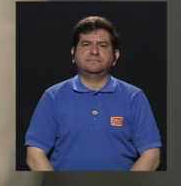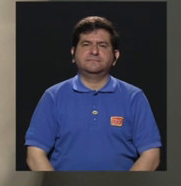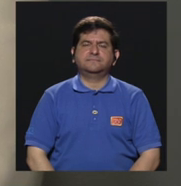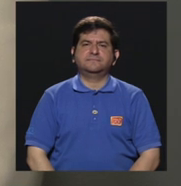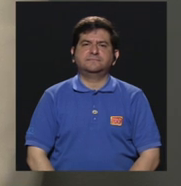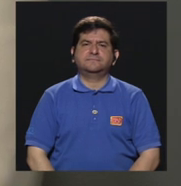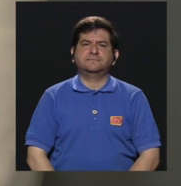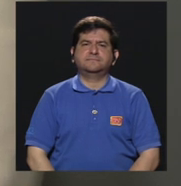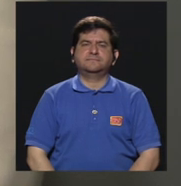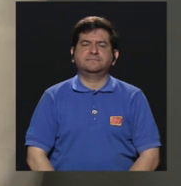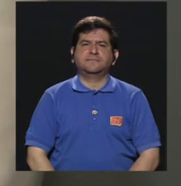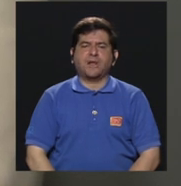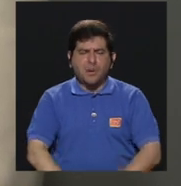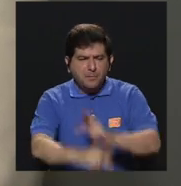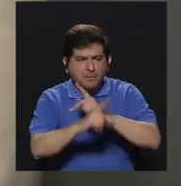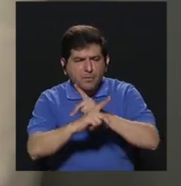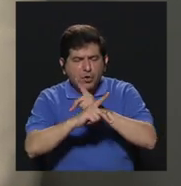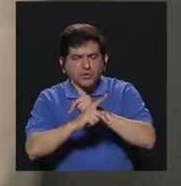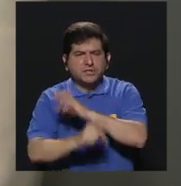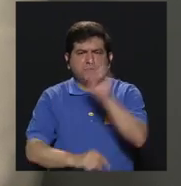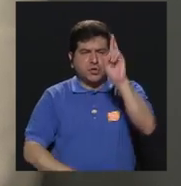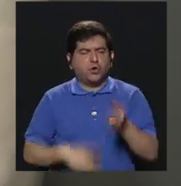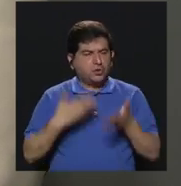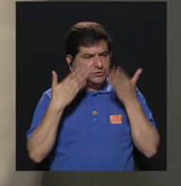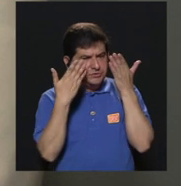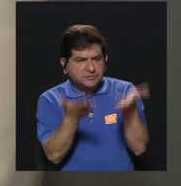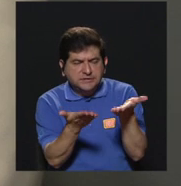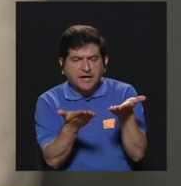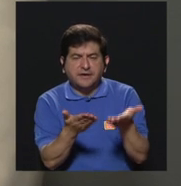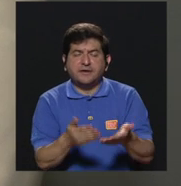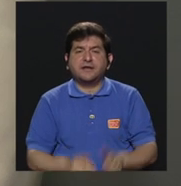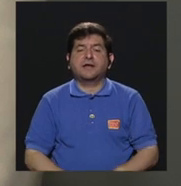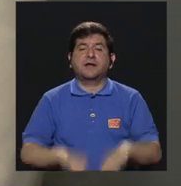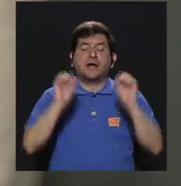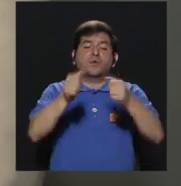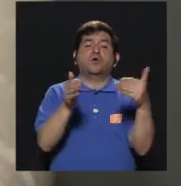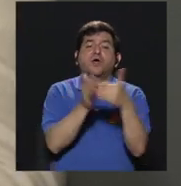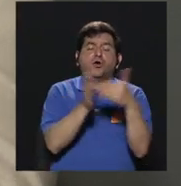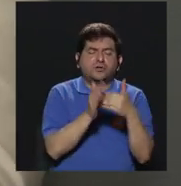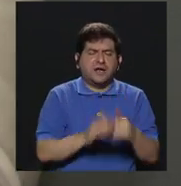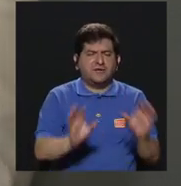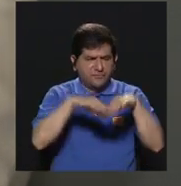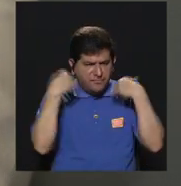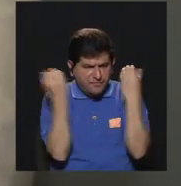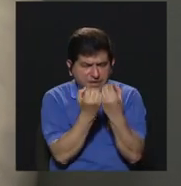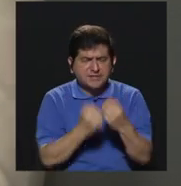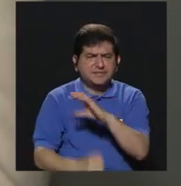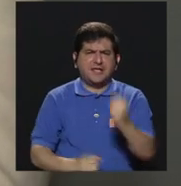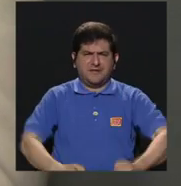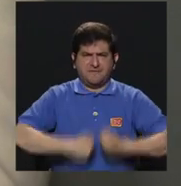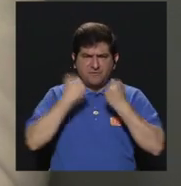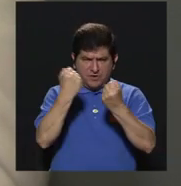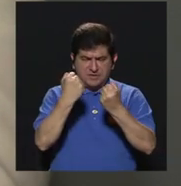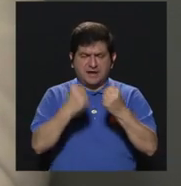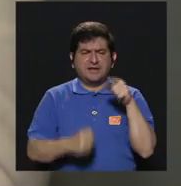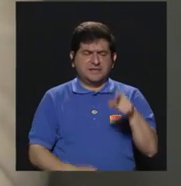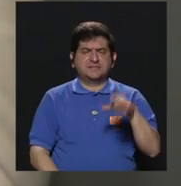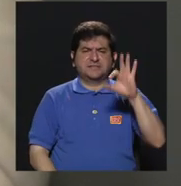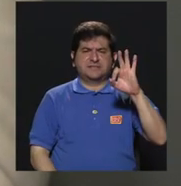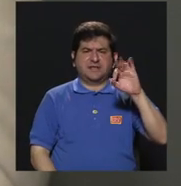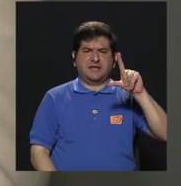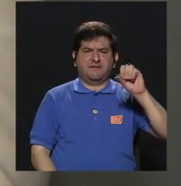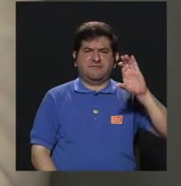Por el abrigo que Costa Rica le dio, se pudo reorganizar y fortalecer la FLACSO